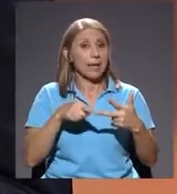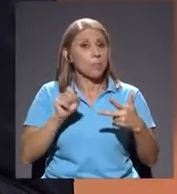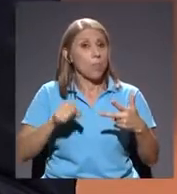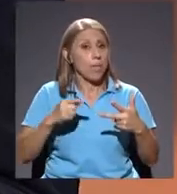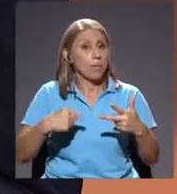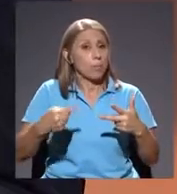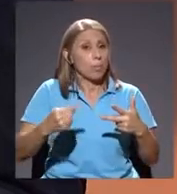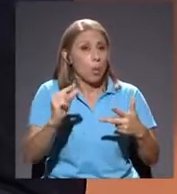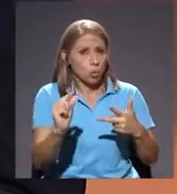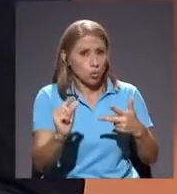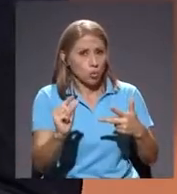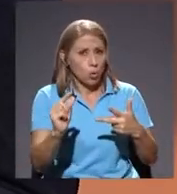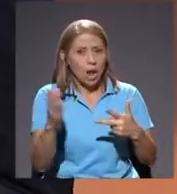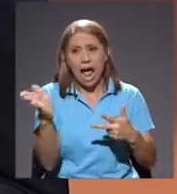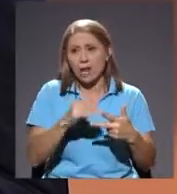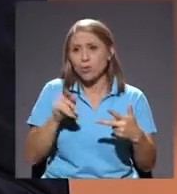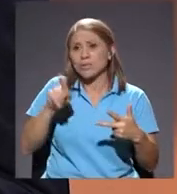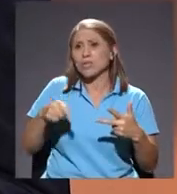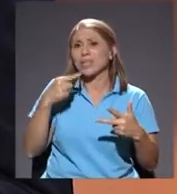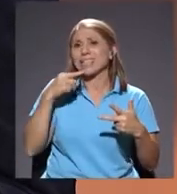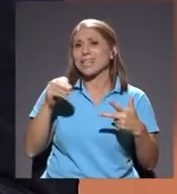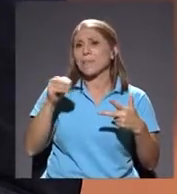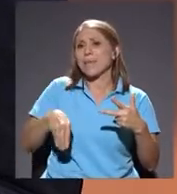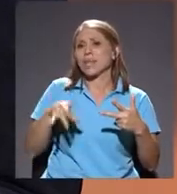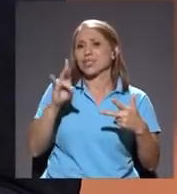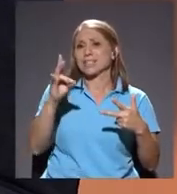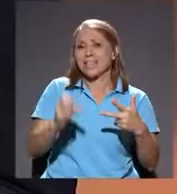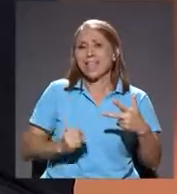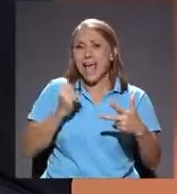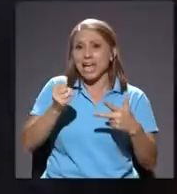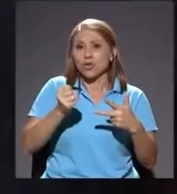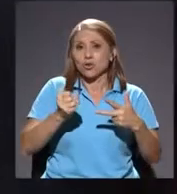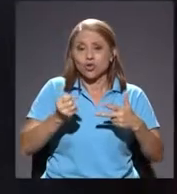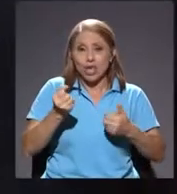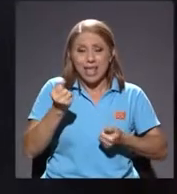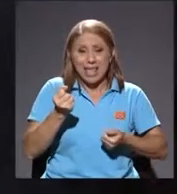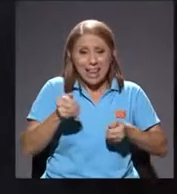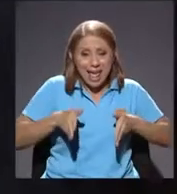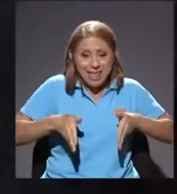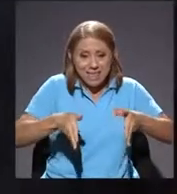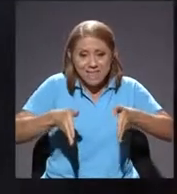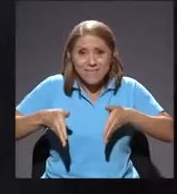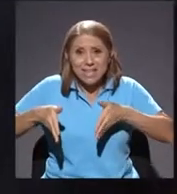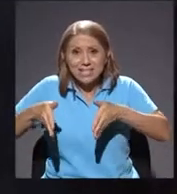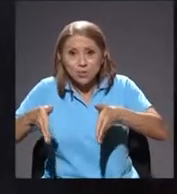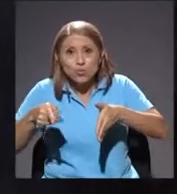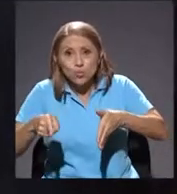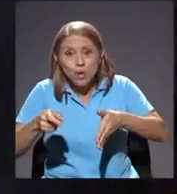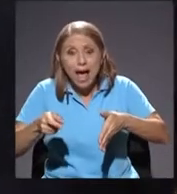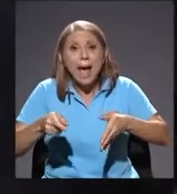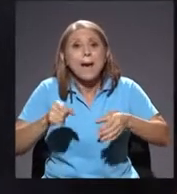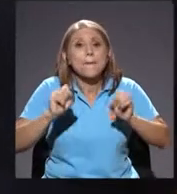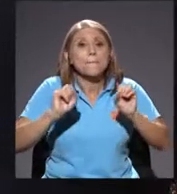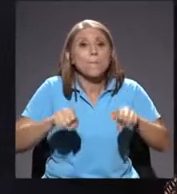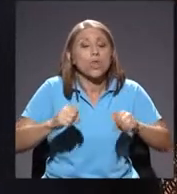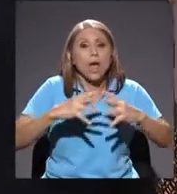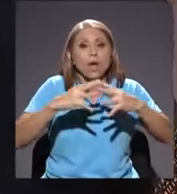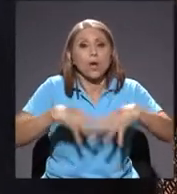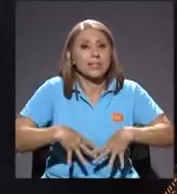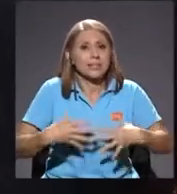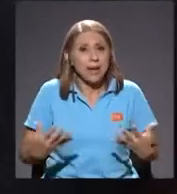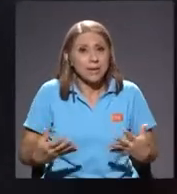algunos expertos dicen que en menos de siete años infraestructura podría colapsar nos decían en este trabajo de plus justamente bueno ahí